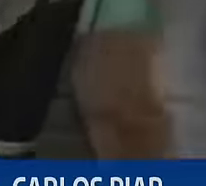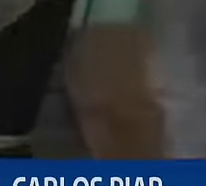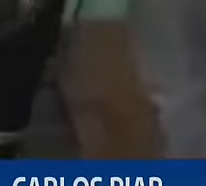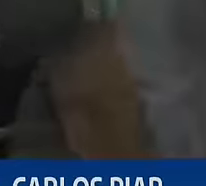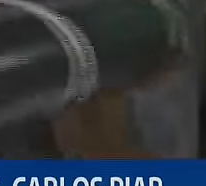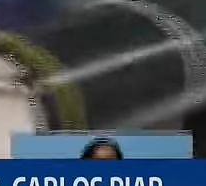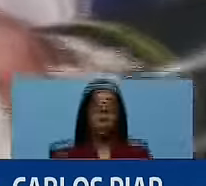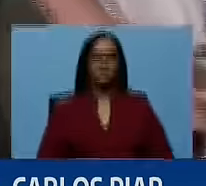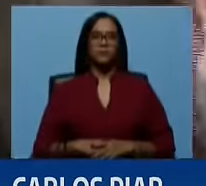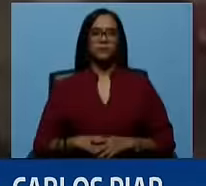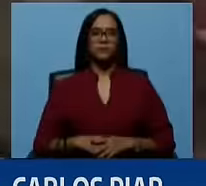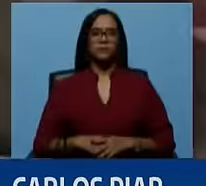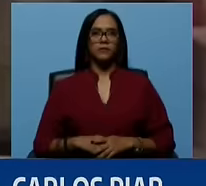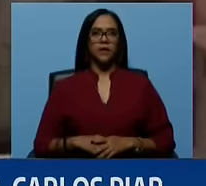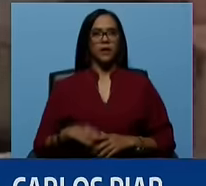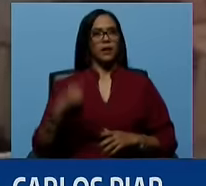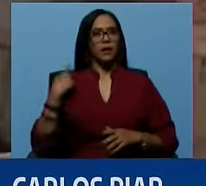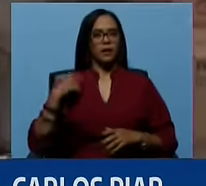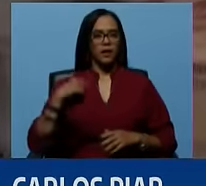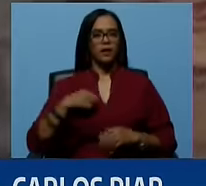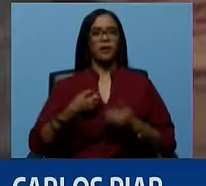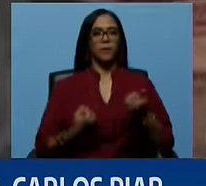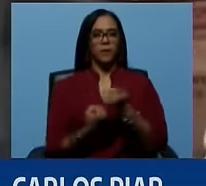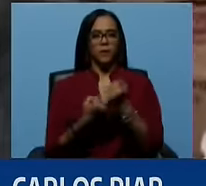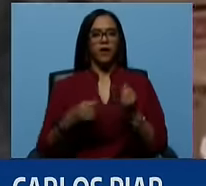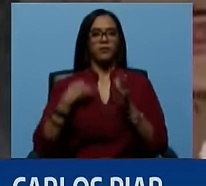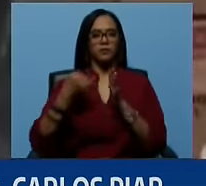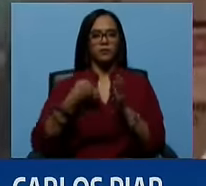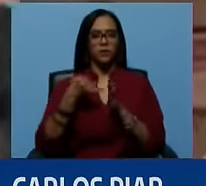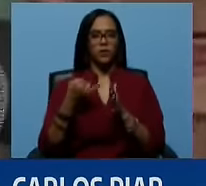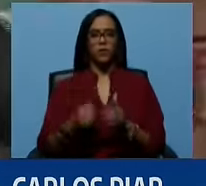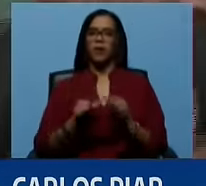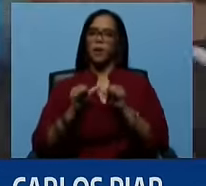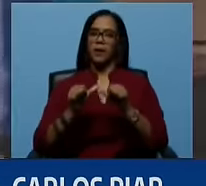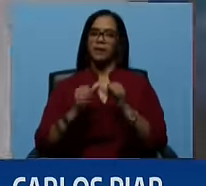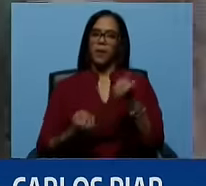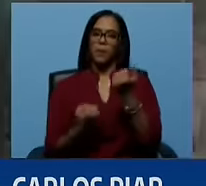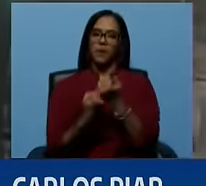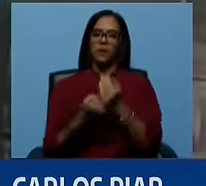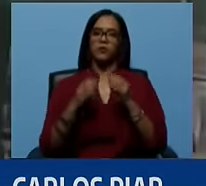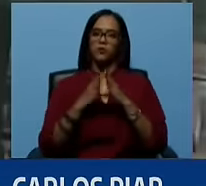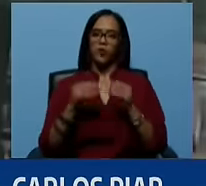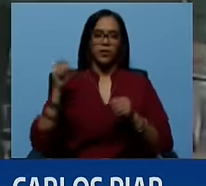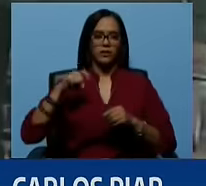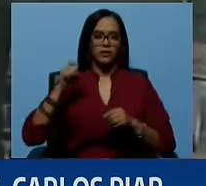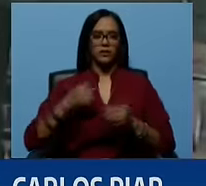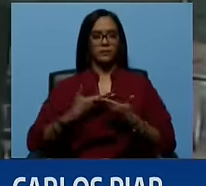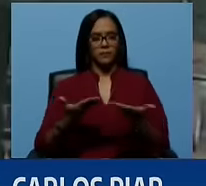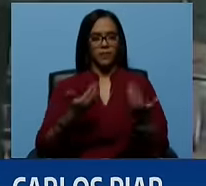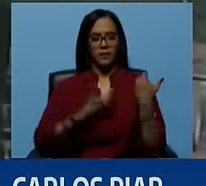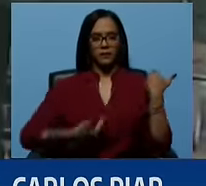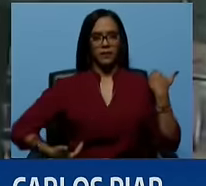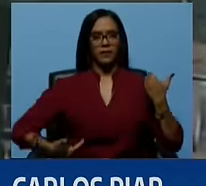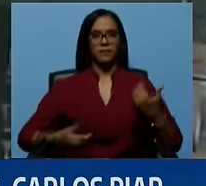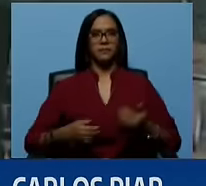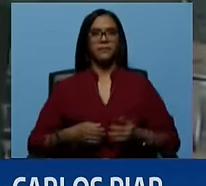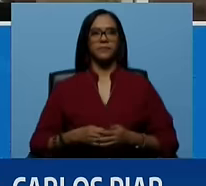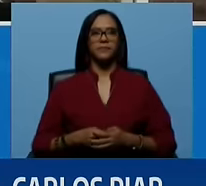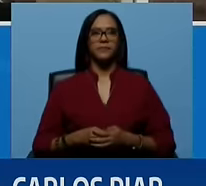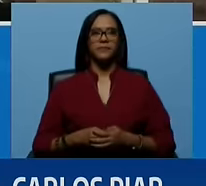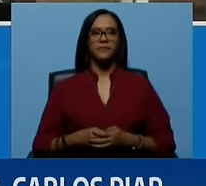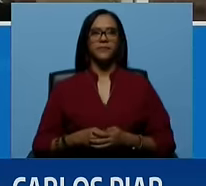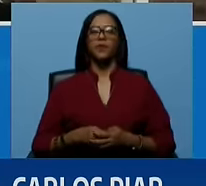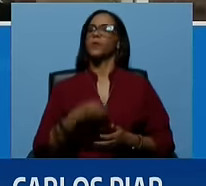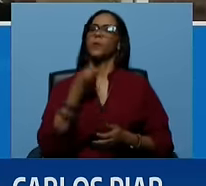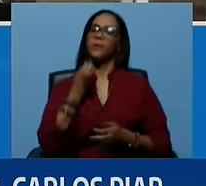esta institución que vamos a seguir apoyándolo en todo lo que sea adelante presidente Bueno un